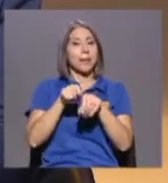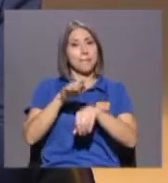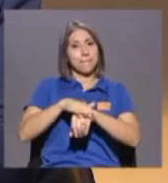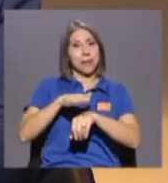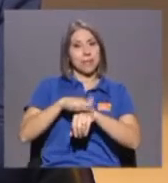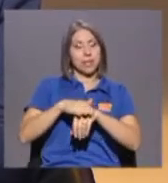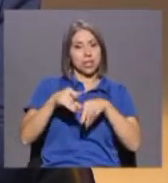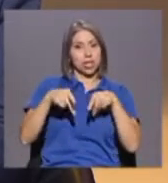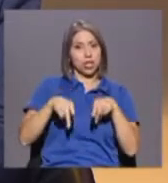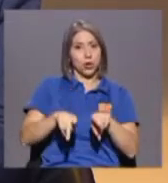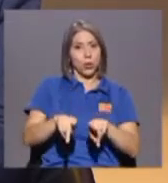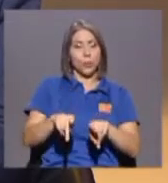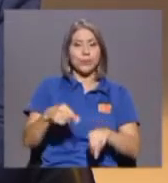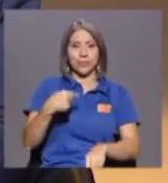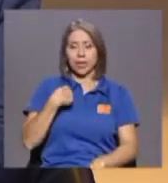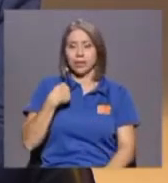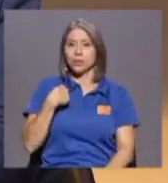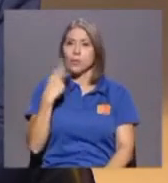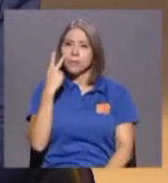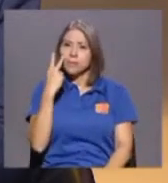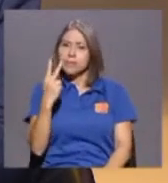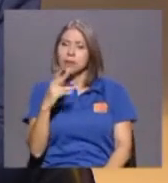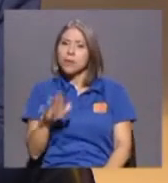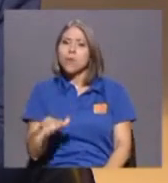ver cómo